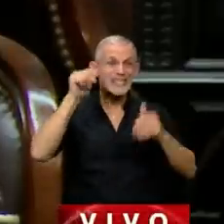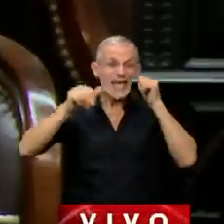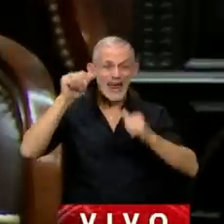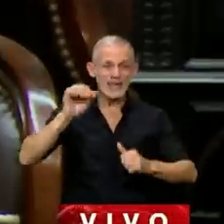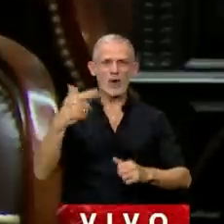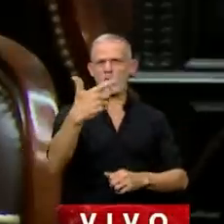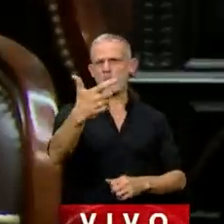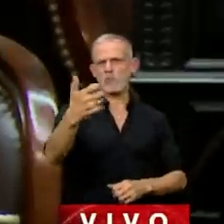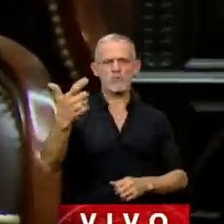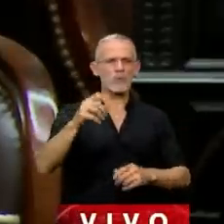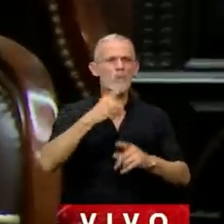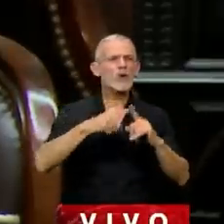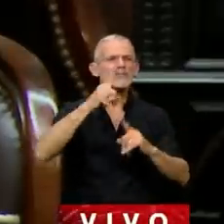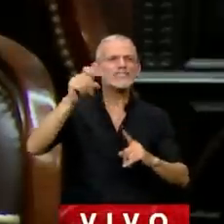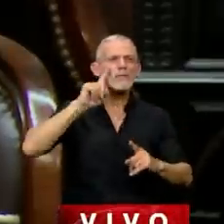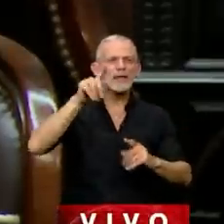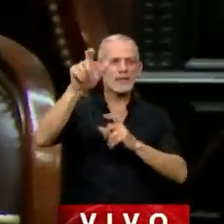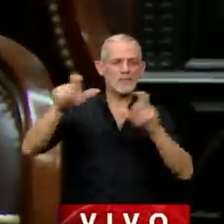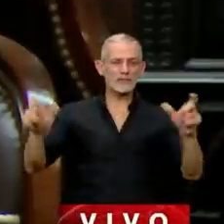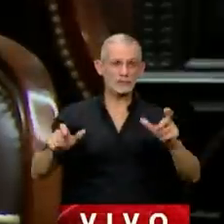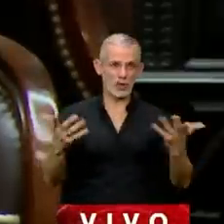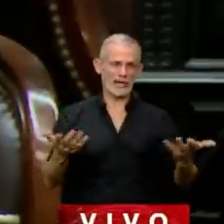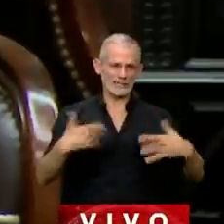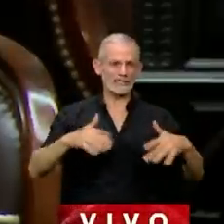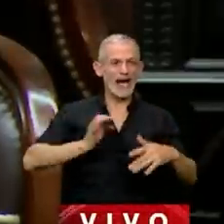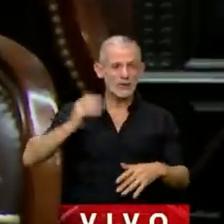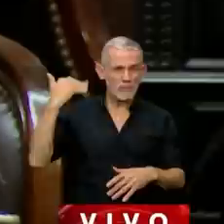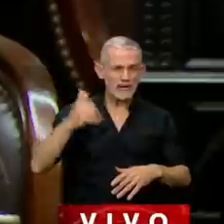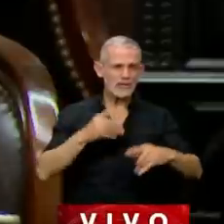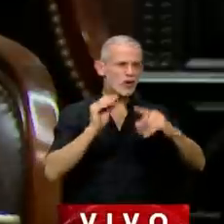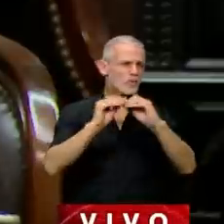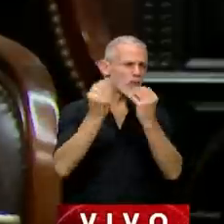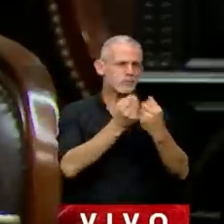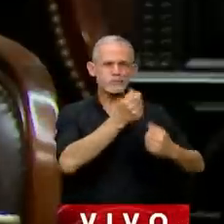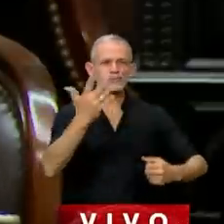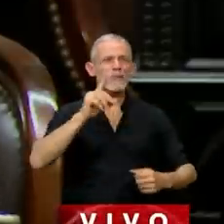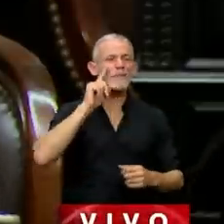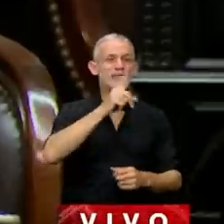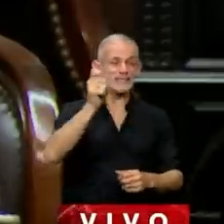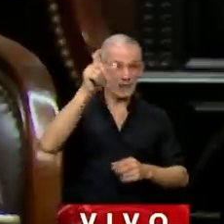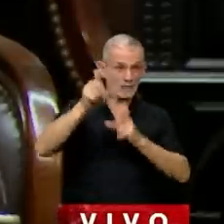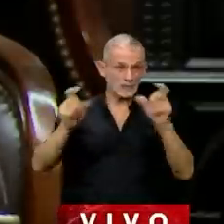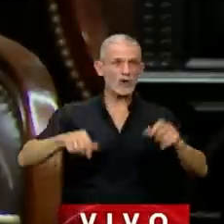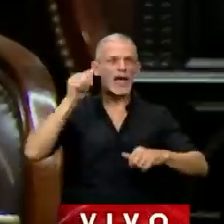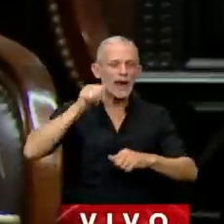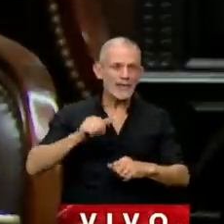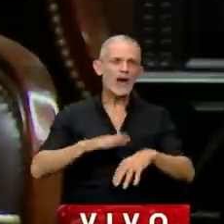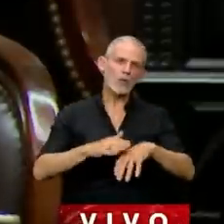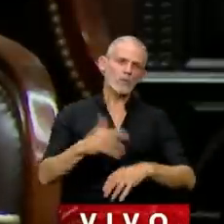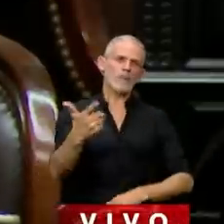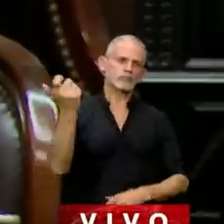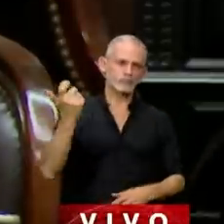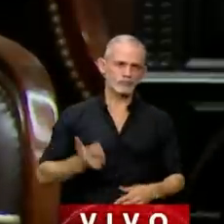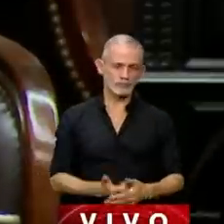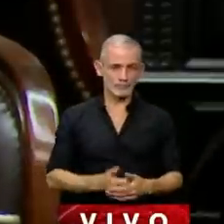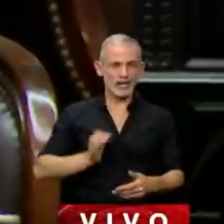armas de fuego cada 100.000 habitantes. El año pasado se registraron 1.100 personas heridas por arma de fuego